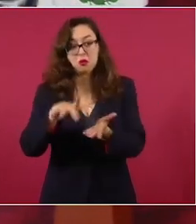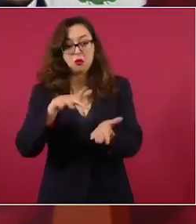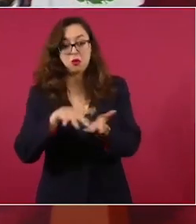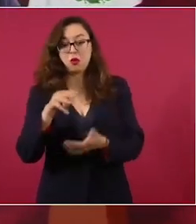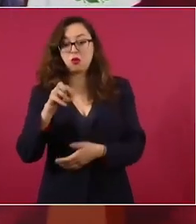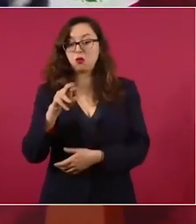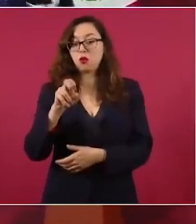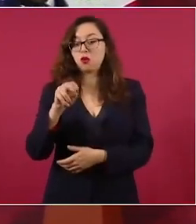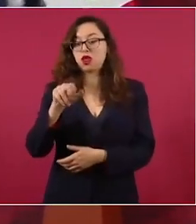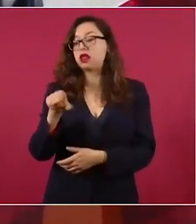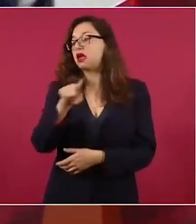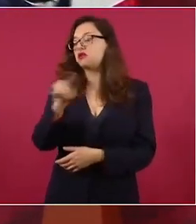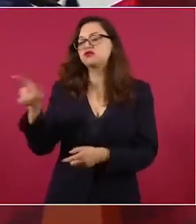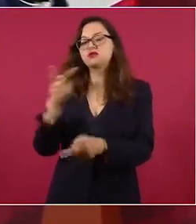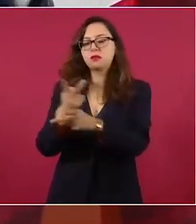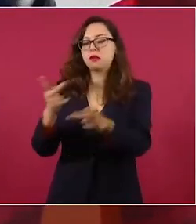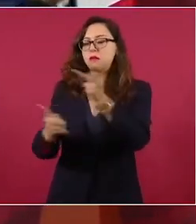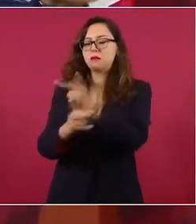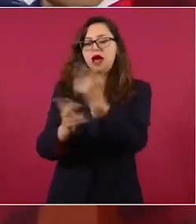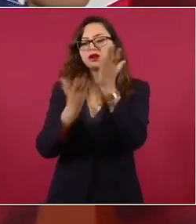es el movimiento de los pobres.